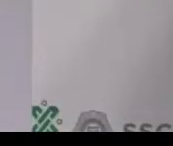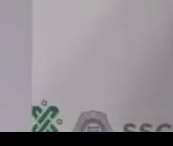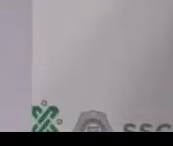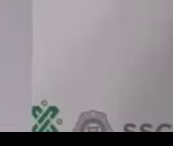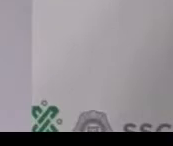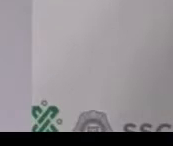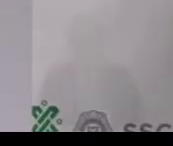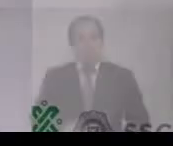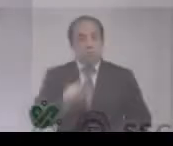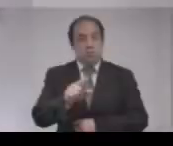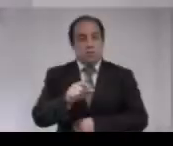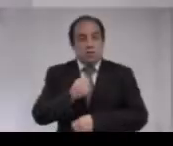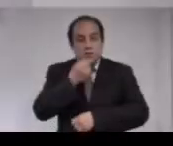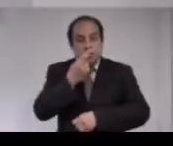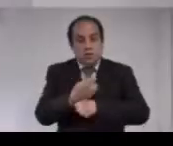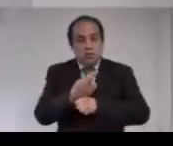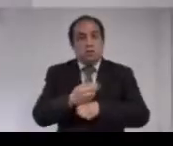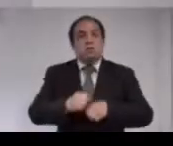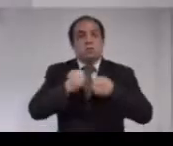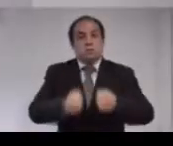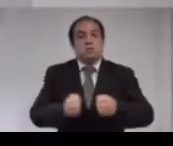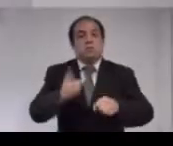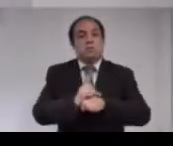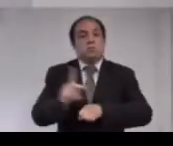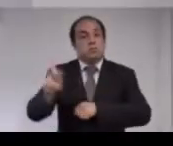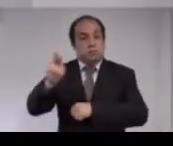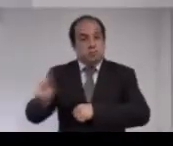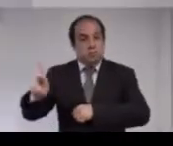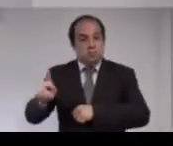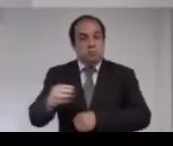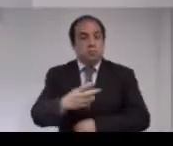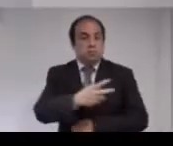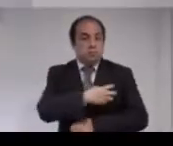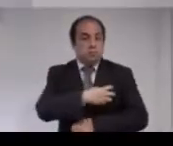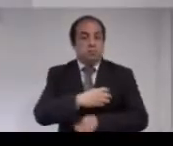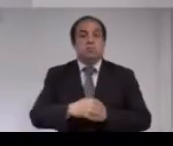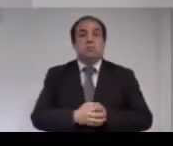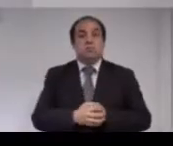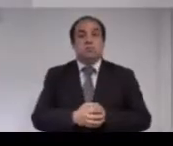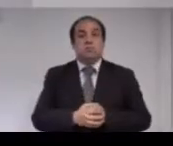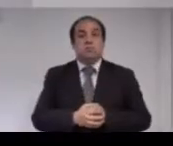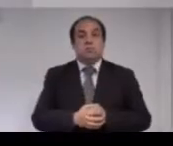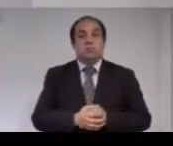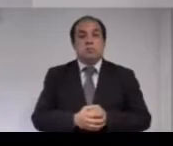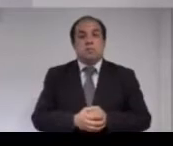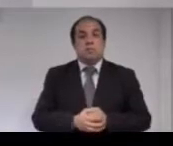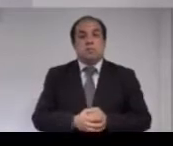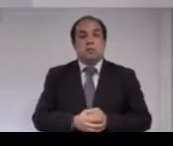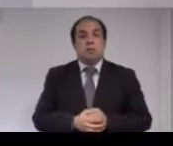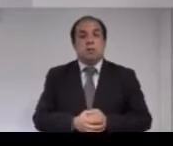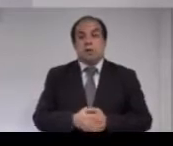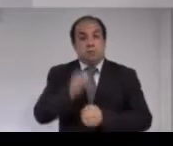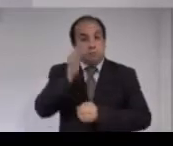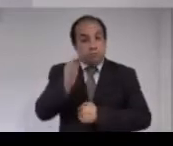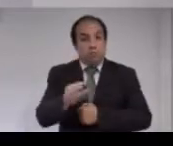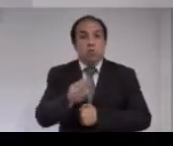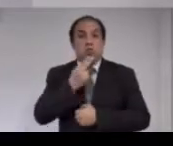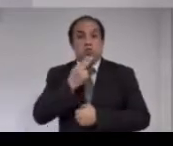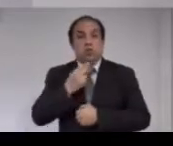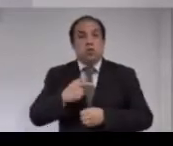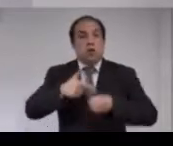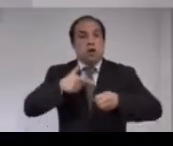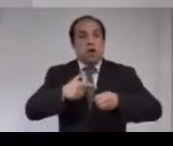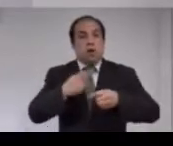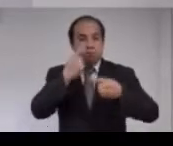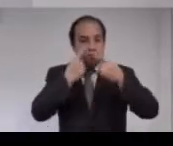Por su parte, la Secretaría de Seguridad Ciudadana Capitalina categóricamente niega el uso de gas lacrimógeno u